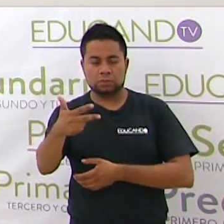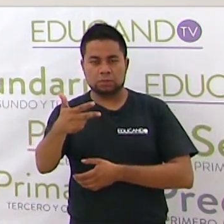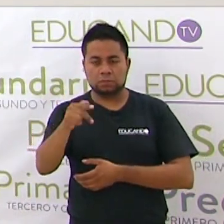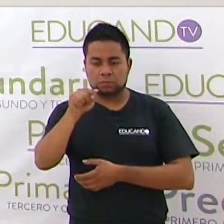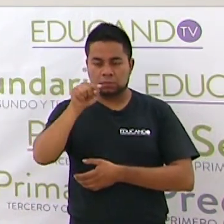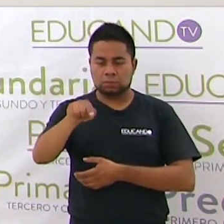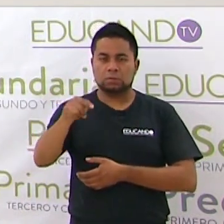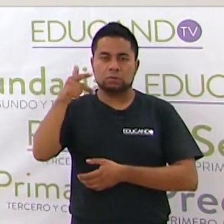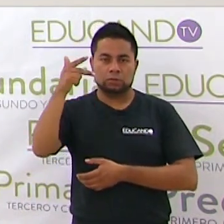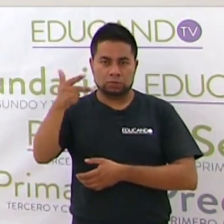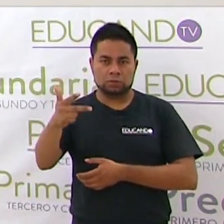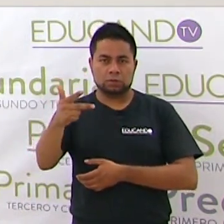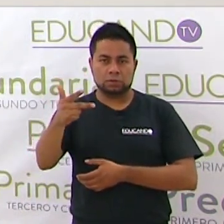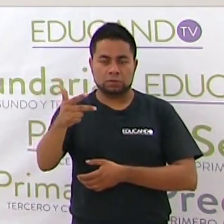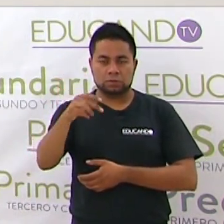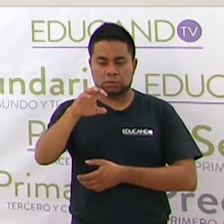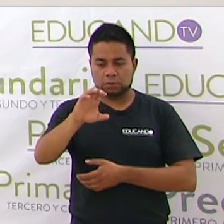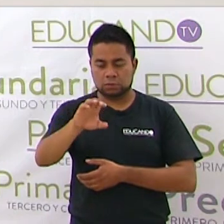4188.8